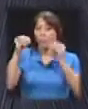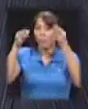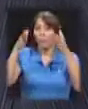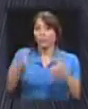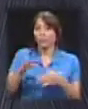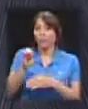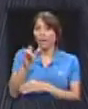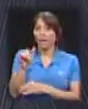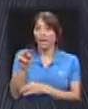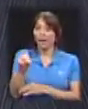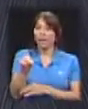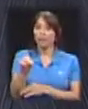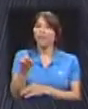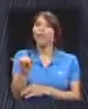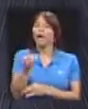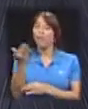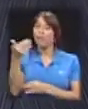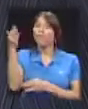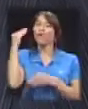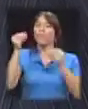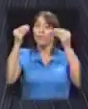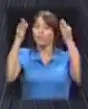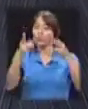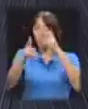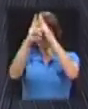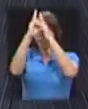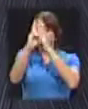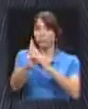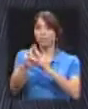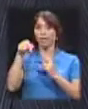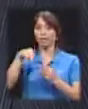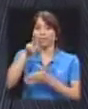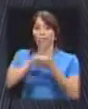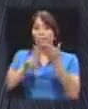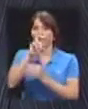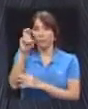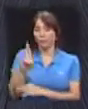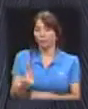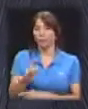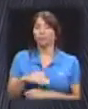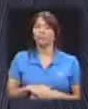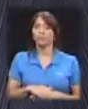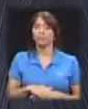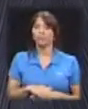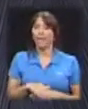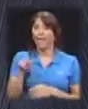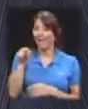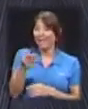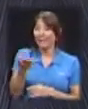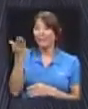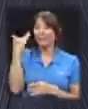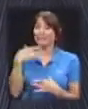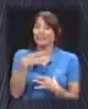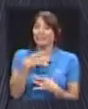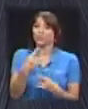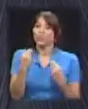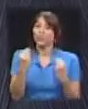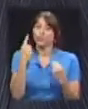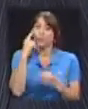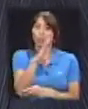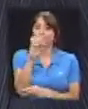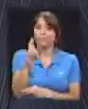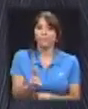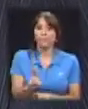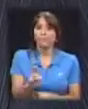emérito de esta universidad, de nuestra Universidad de Costa Rica. Y bueno, se interesó mucho por este pequeño país. ¿Cuántas veces